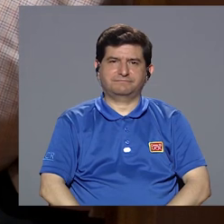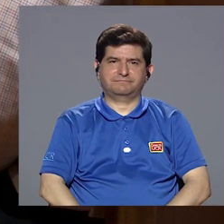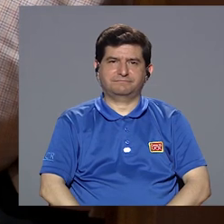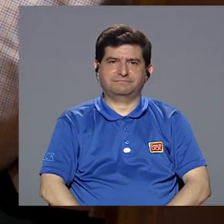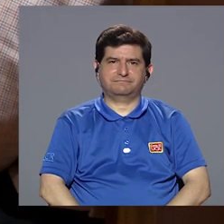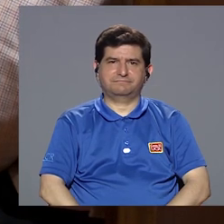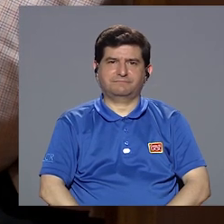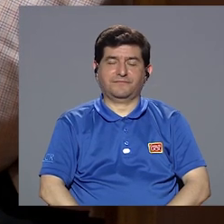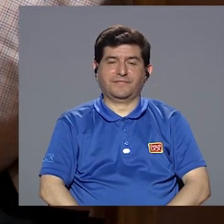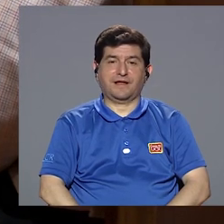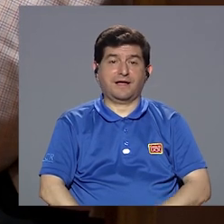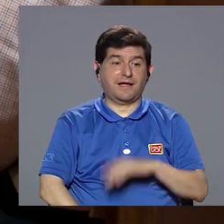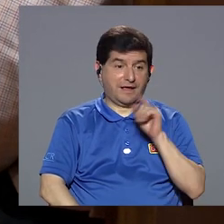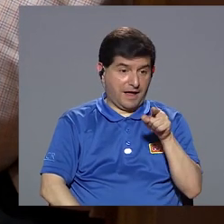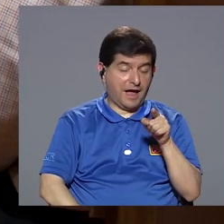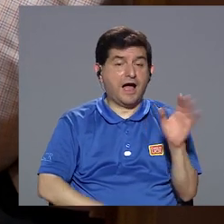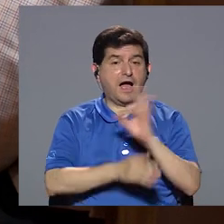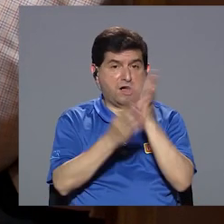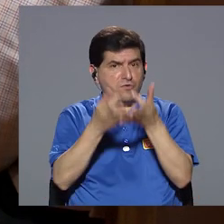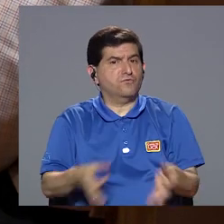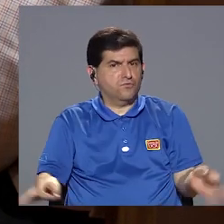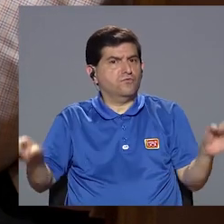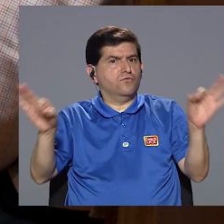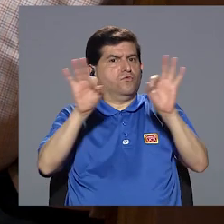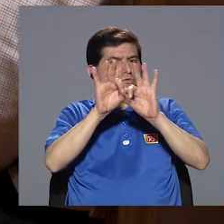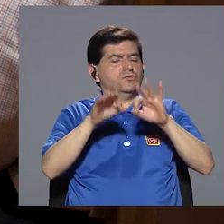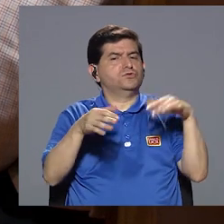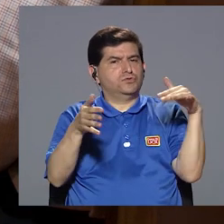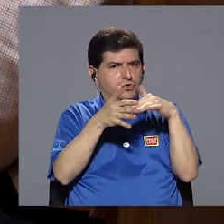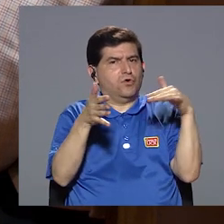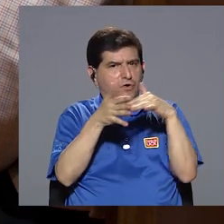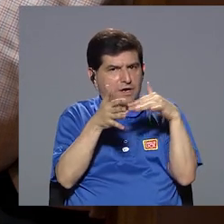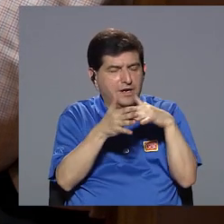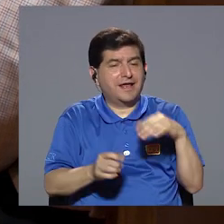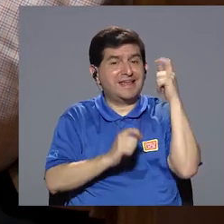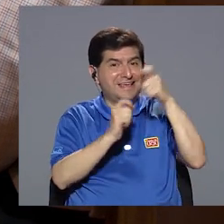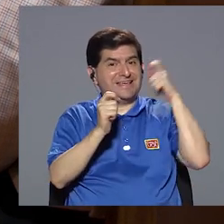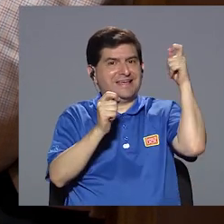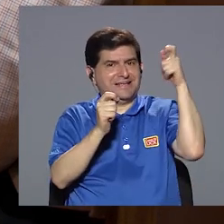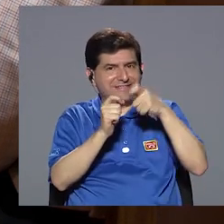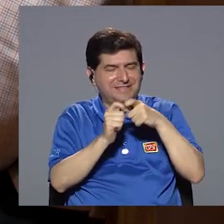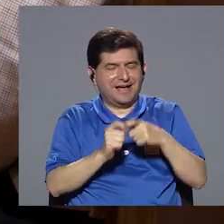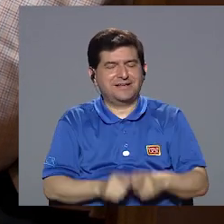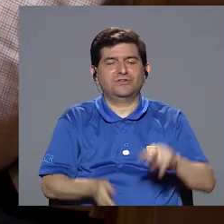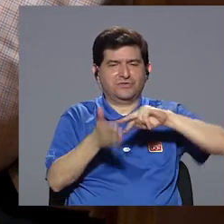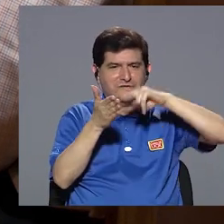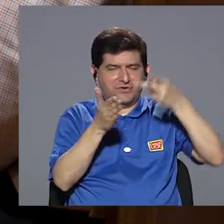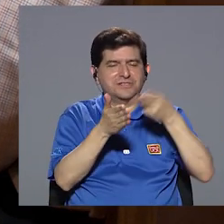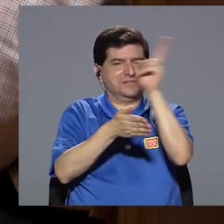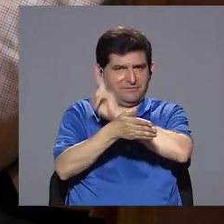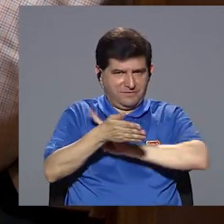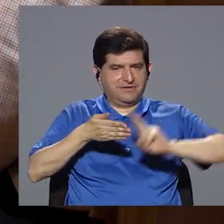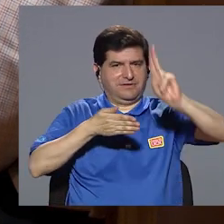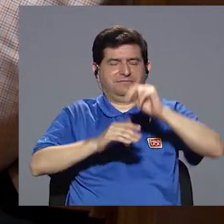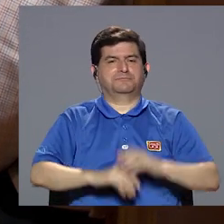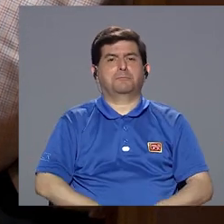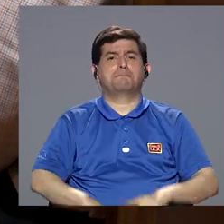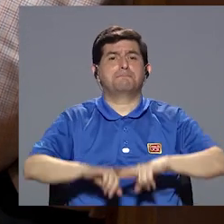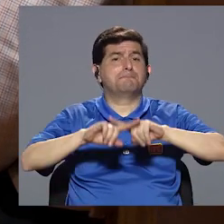es una de las importantes funciones del estudio y específicamente de la universidad